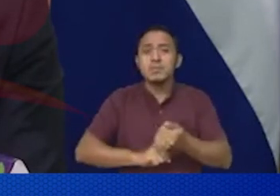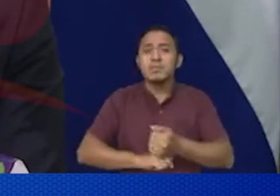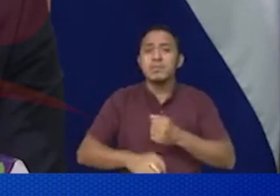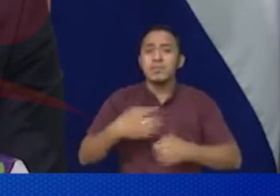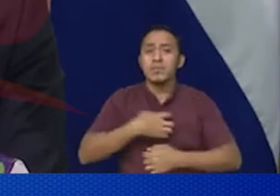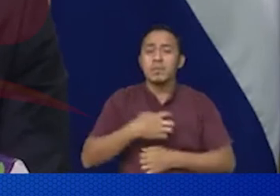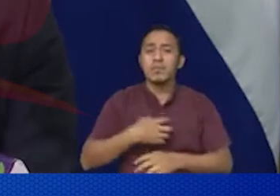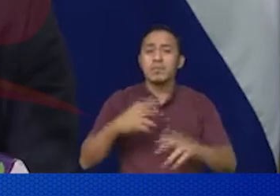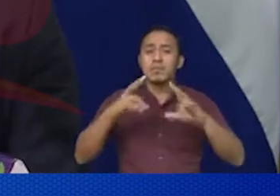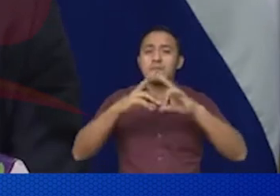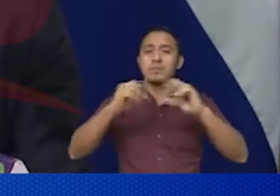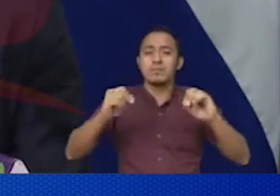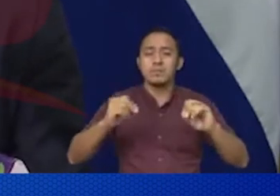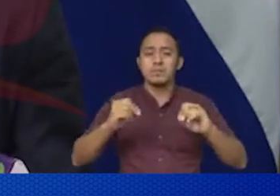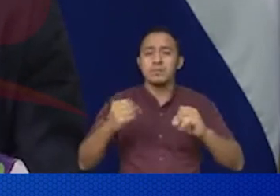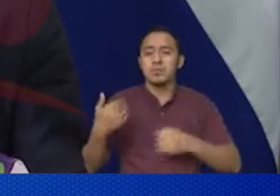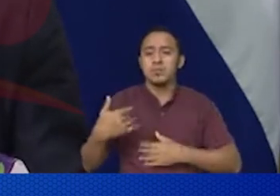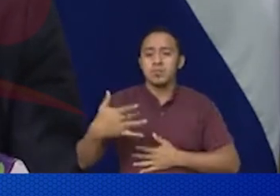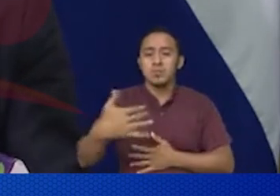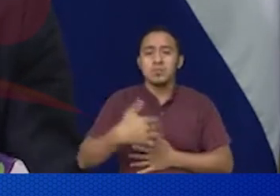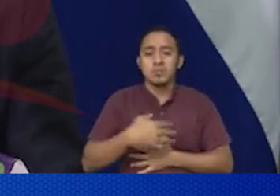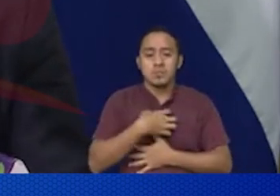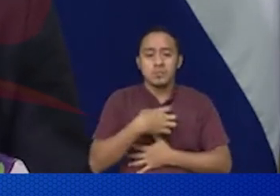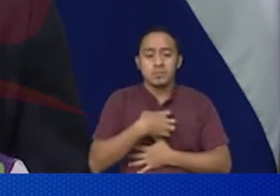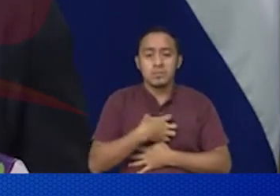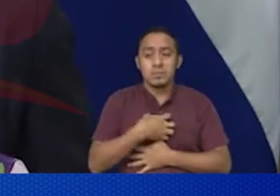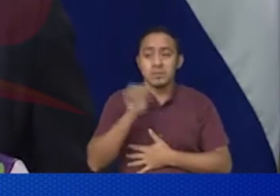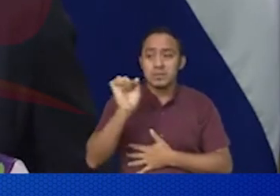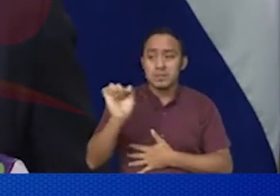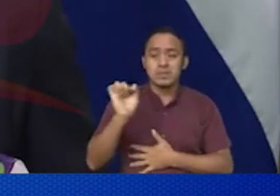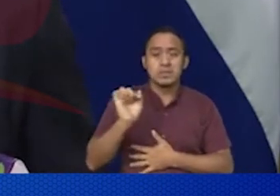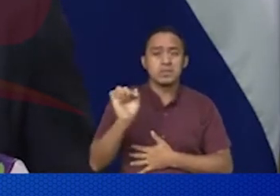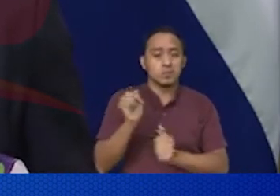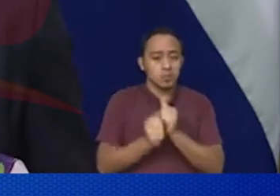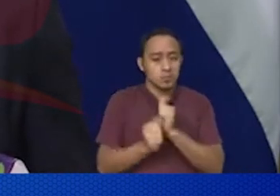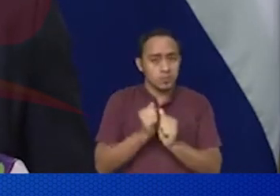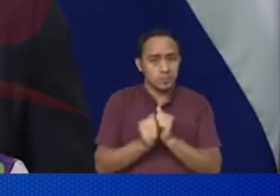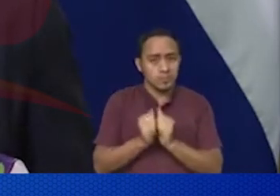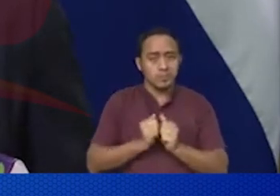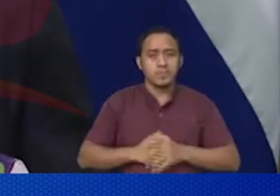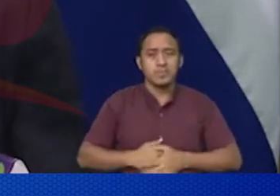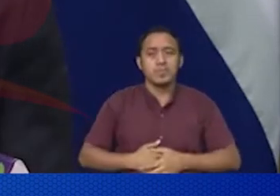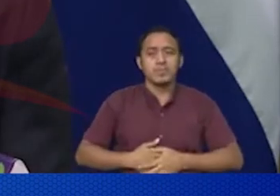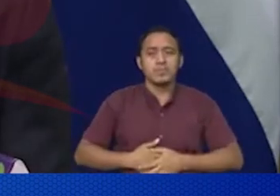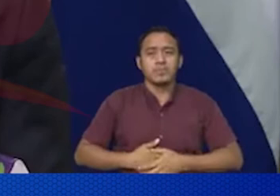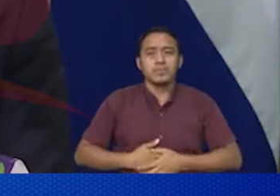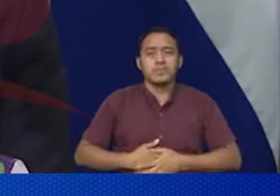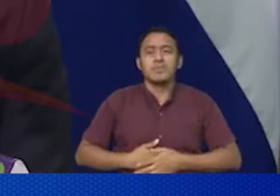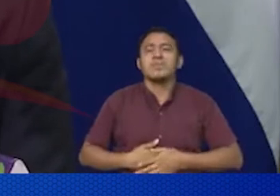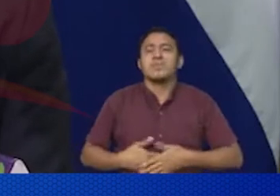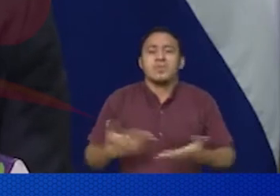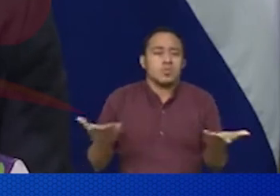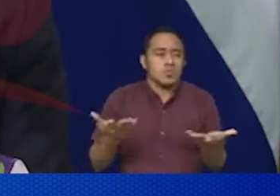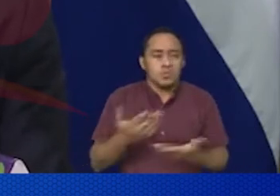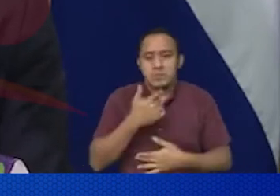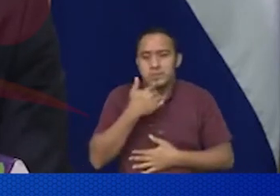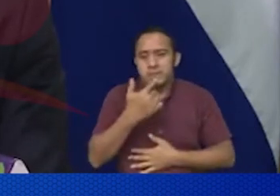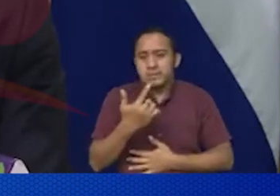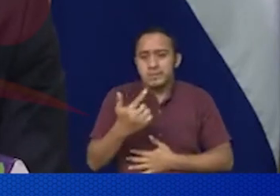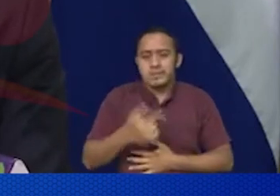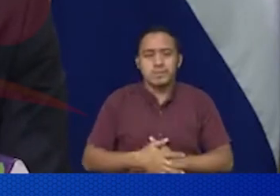nuestro país cuando se trata de este tipo de situaciones. ¿Qué puedo decir en este